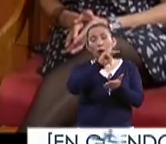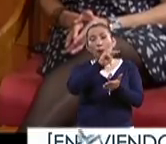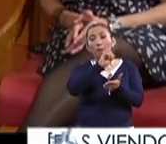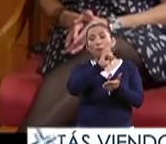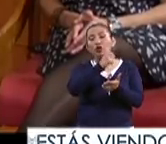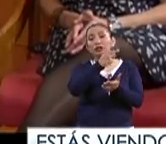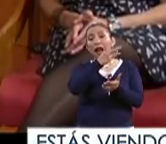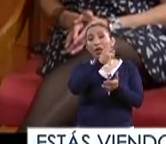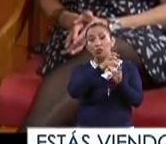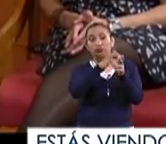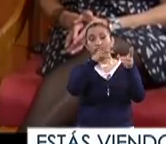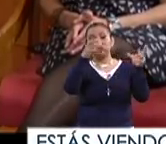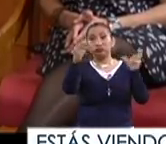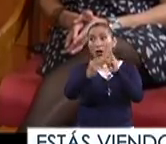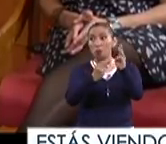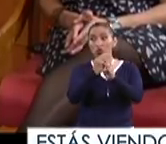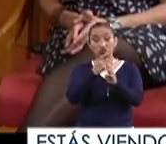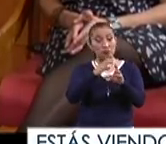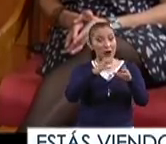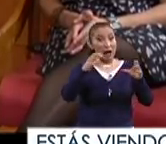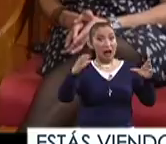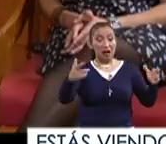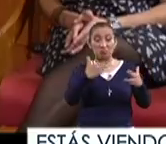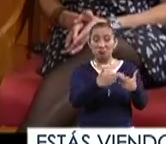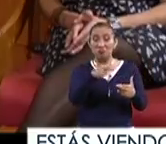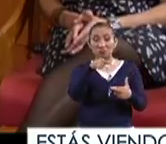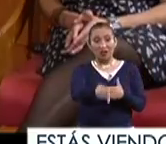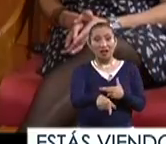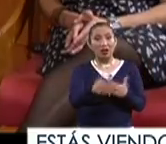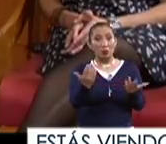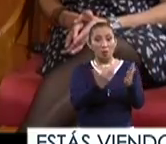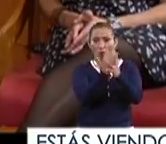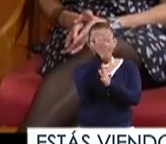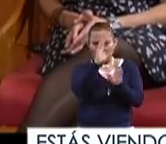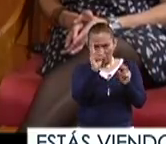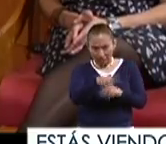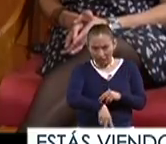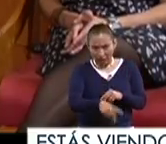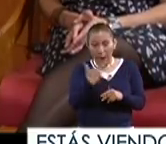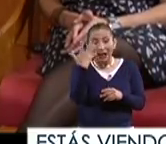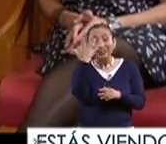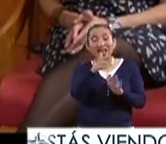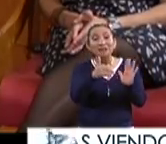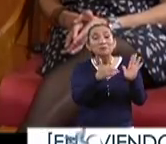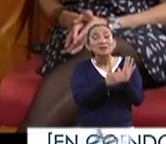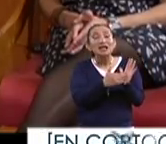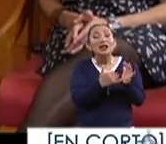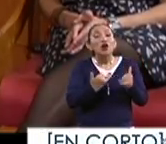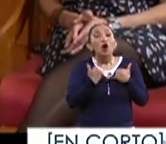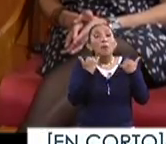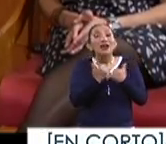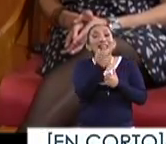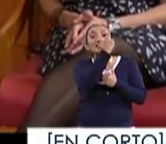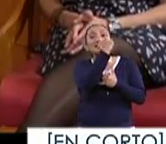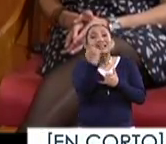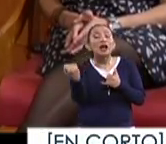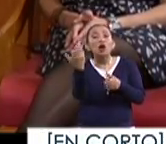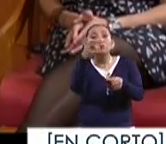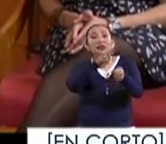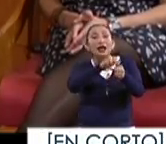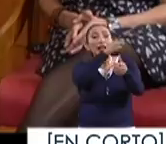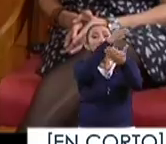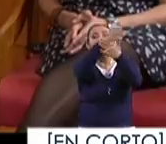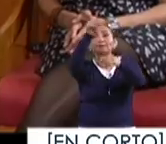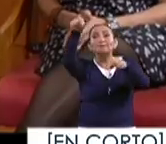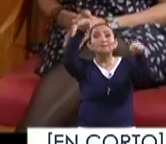más grande del mundo, sin hipérboles, porque son 10,000 residentes en 100 hospitales de